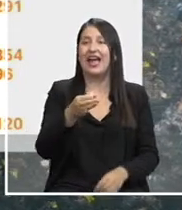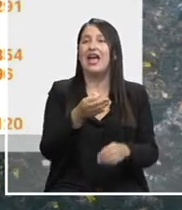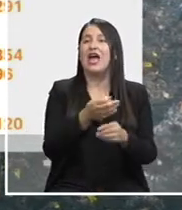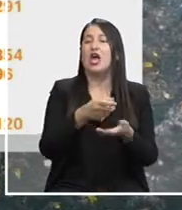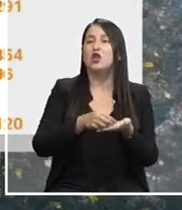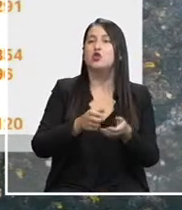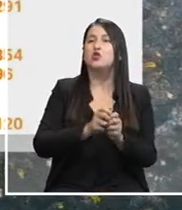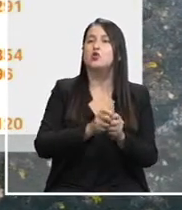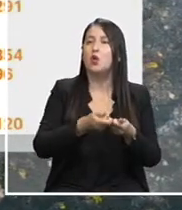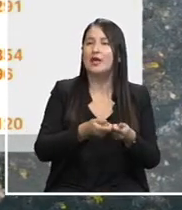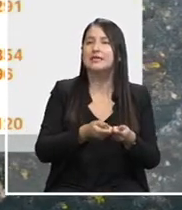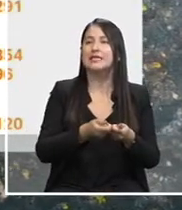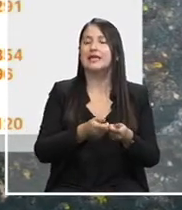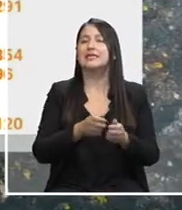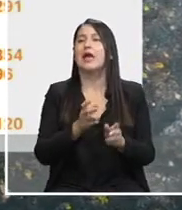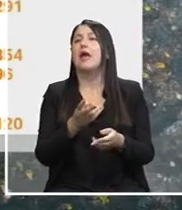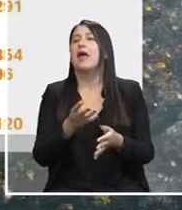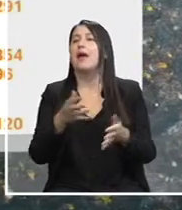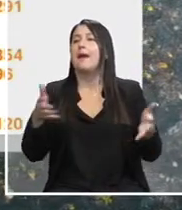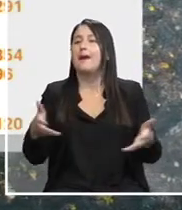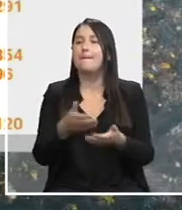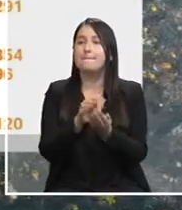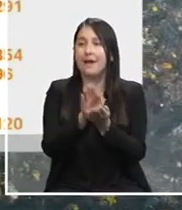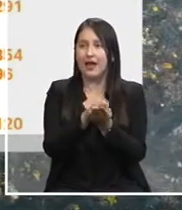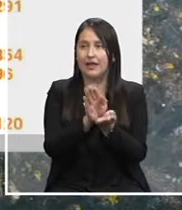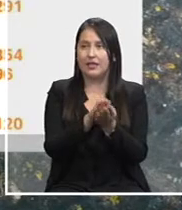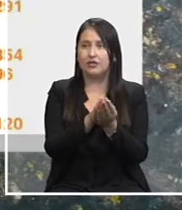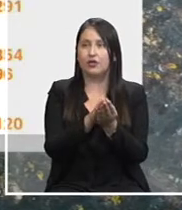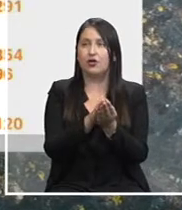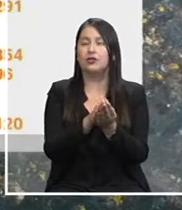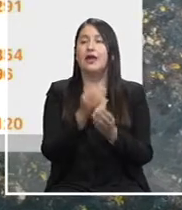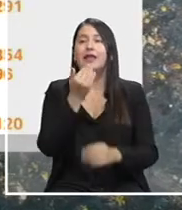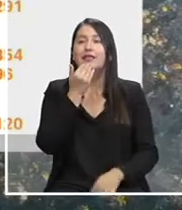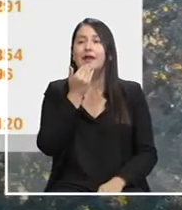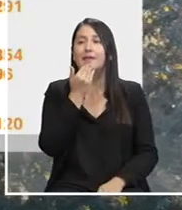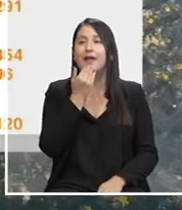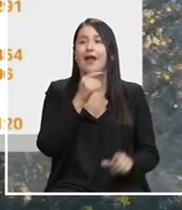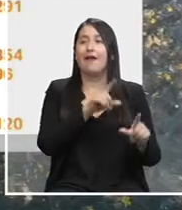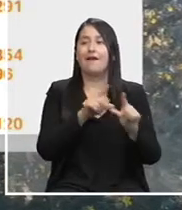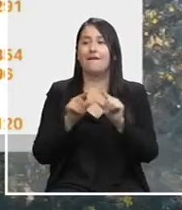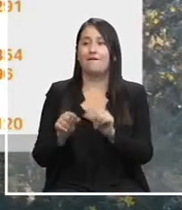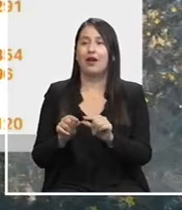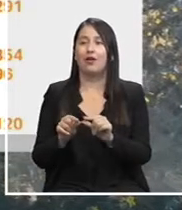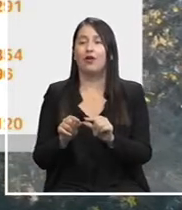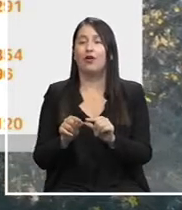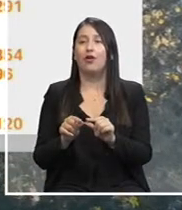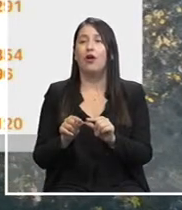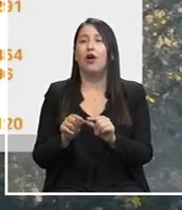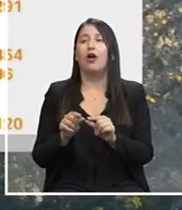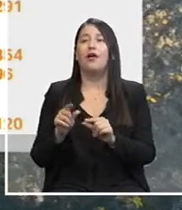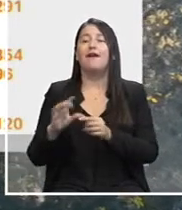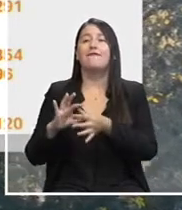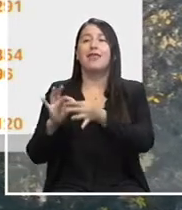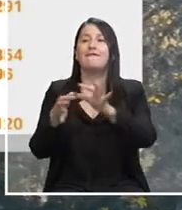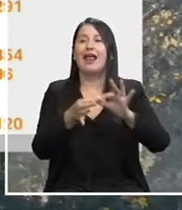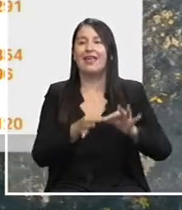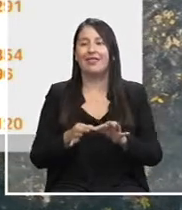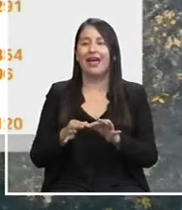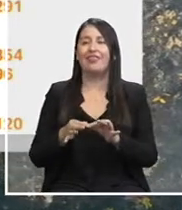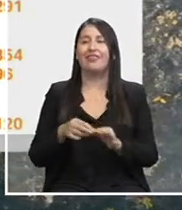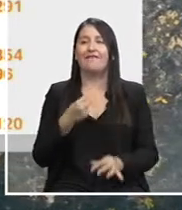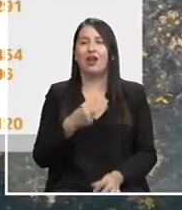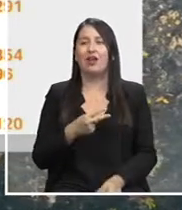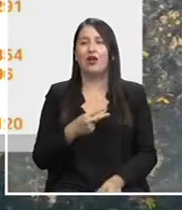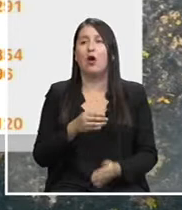mariscos, pero producidos o de origen sostenible, y también más bajos en la cadena de valor, como moluscos bivalvos y